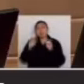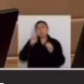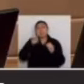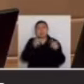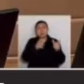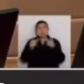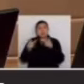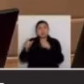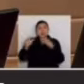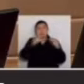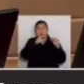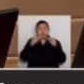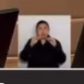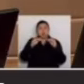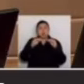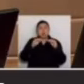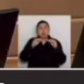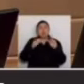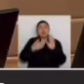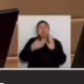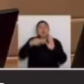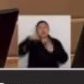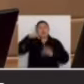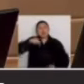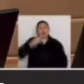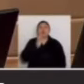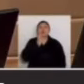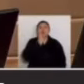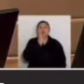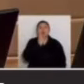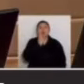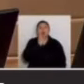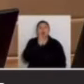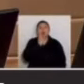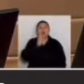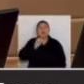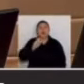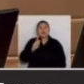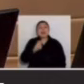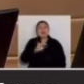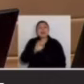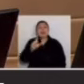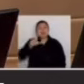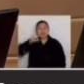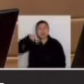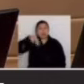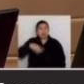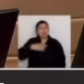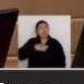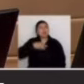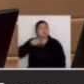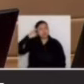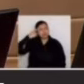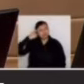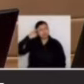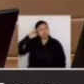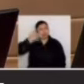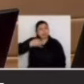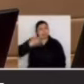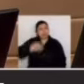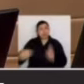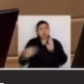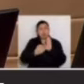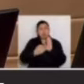Pero lo que ha pasado y se ha publicado hoy día en Antofagasta por el medio Timeline es francamente lo que me convenció de apoyar esta moción, que permite al Parlamento tener